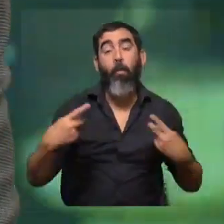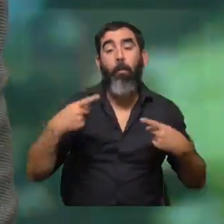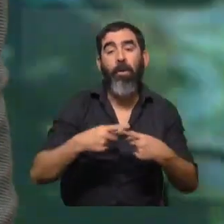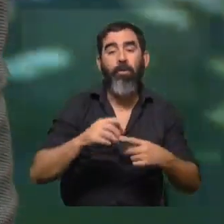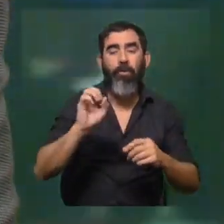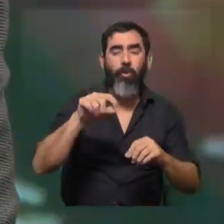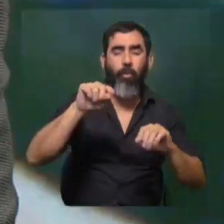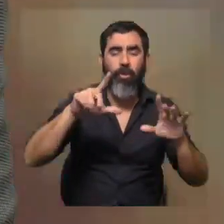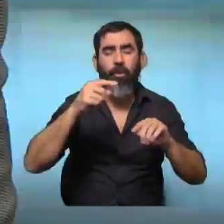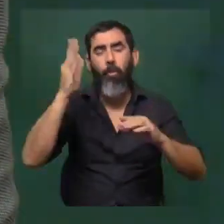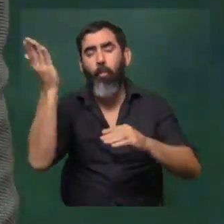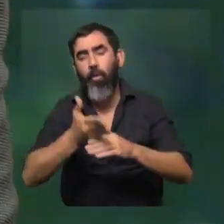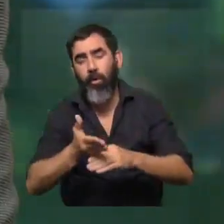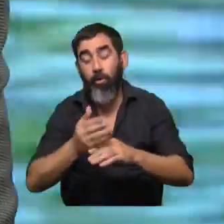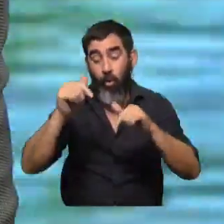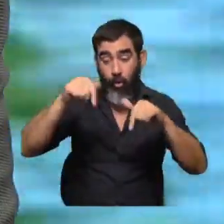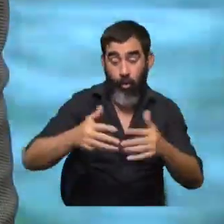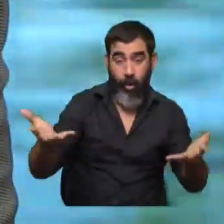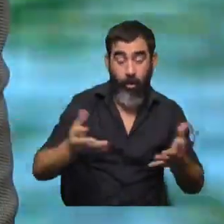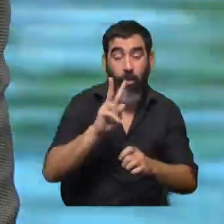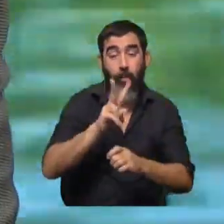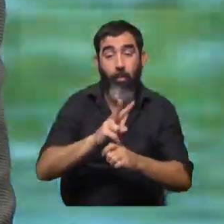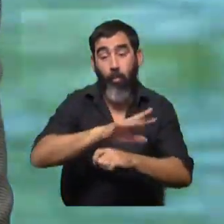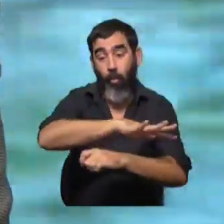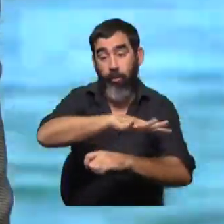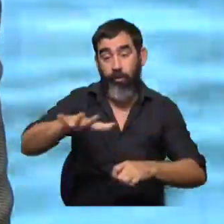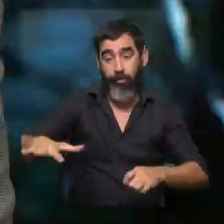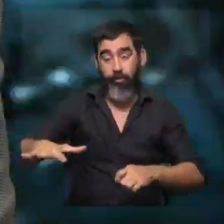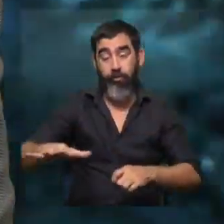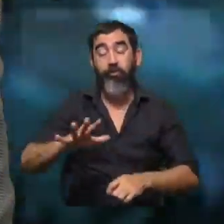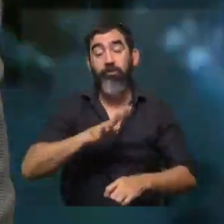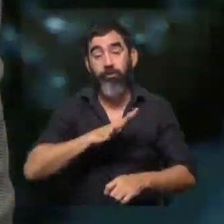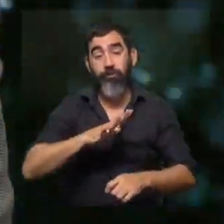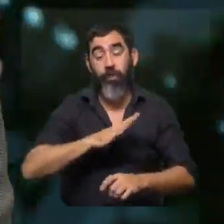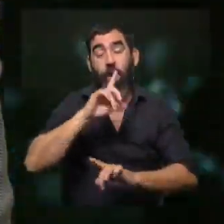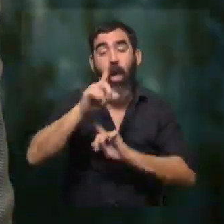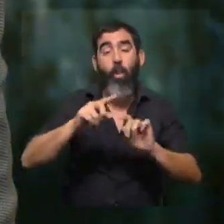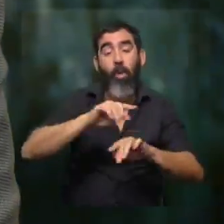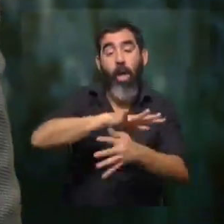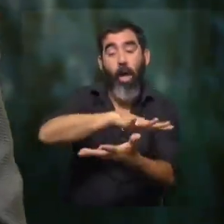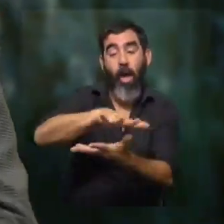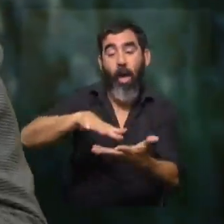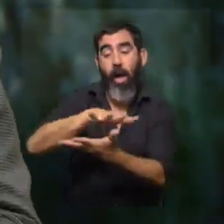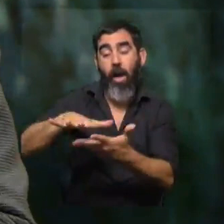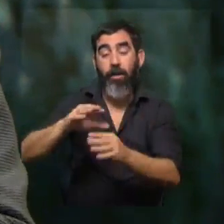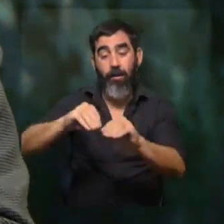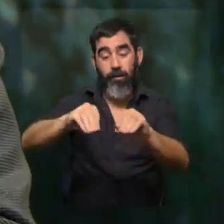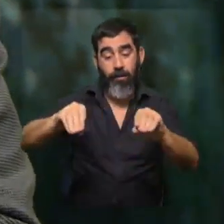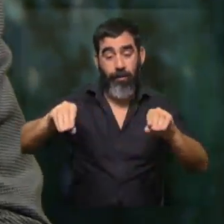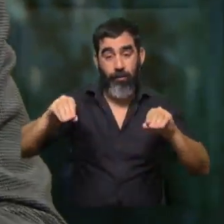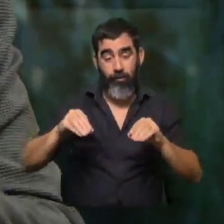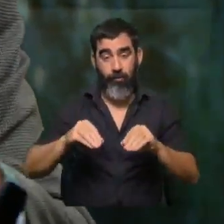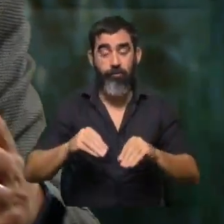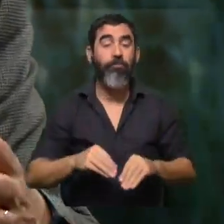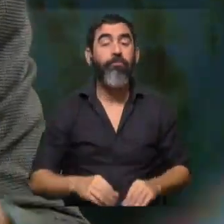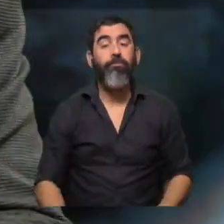0,7 o 0,9% hoy de protección marina. En realidad tenemos algunas áreas marinas asociadas al territorio, claro, la